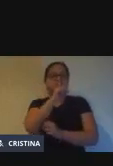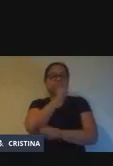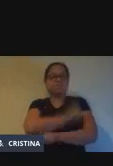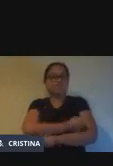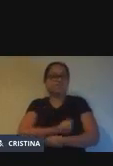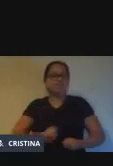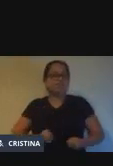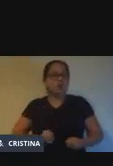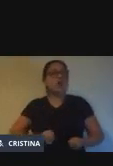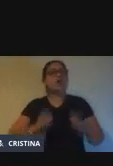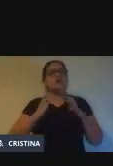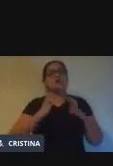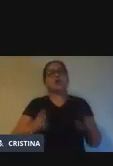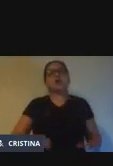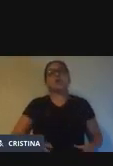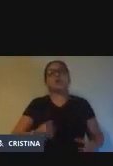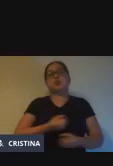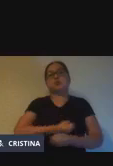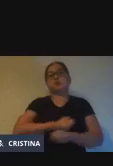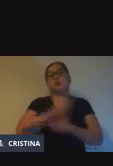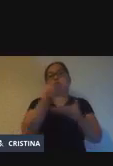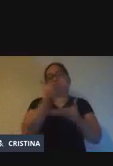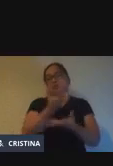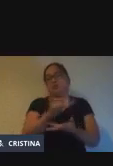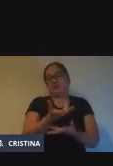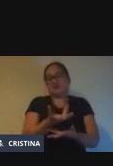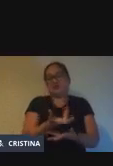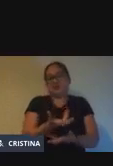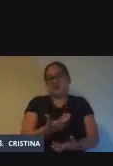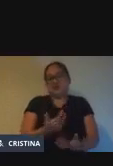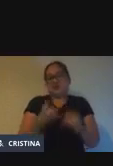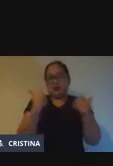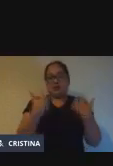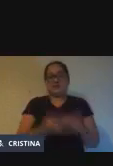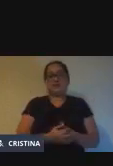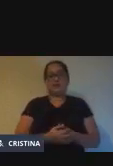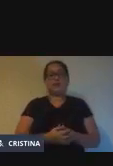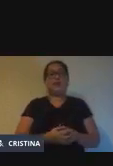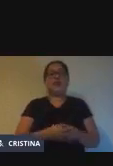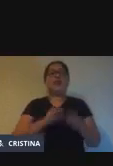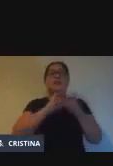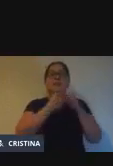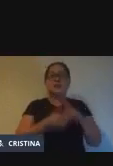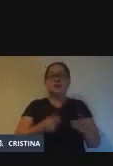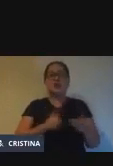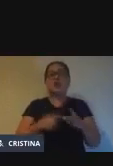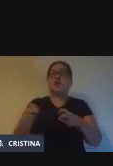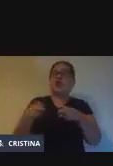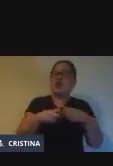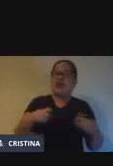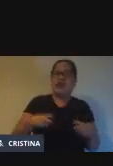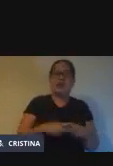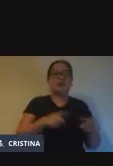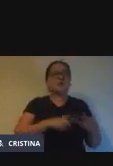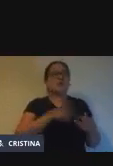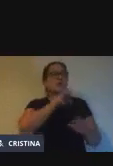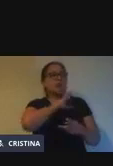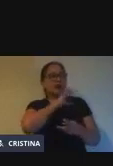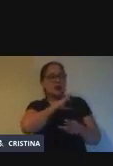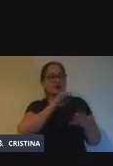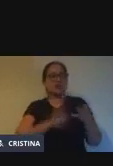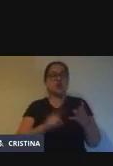emociones intensas las vamos a definir como la depresión, la ansiedad, el miedo,